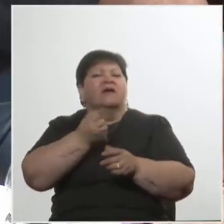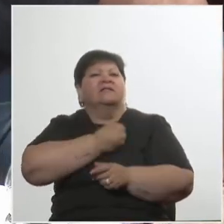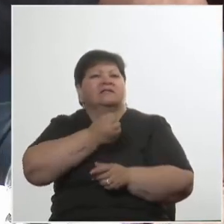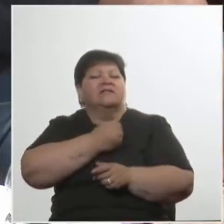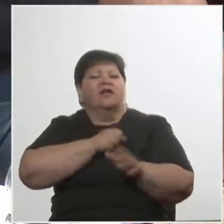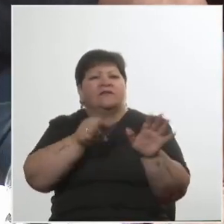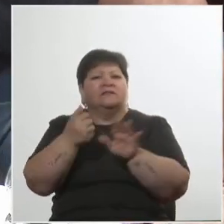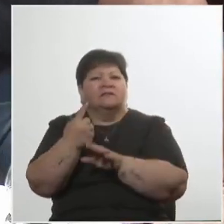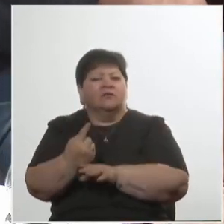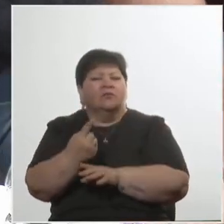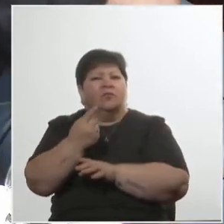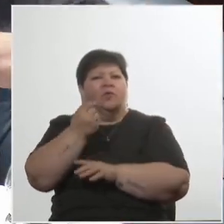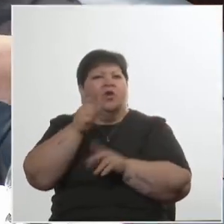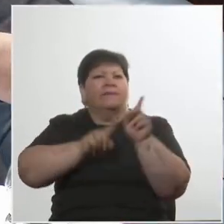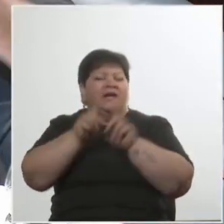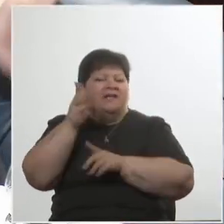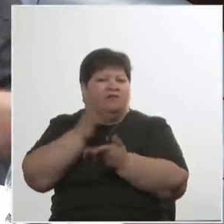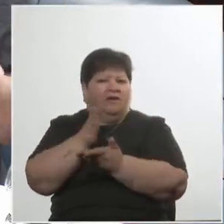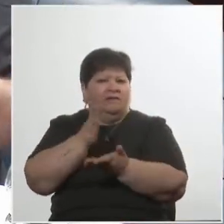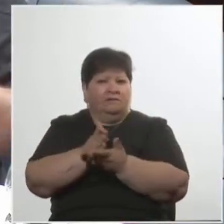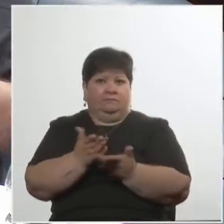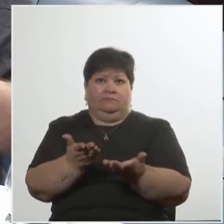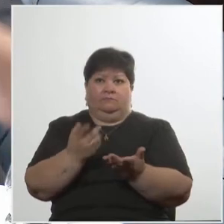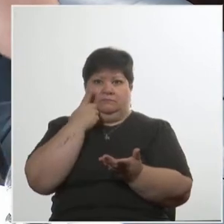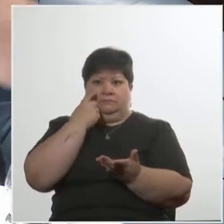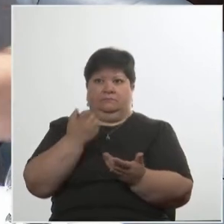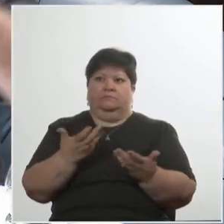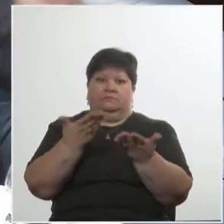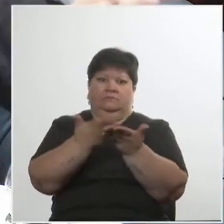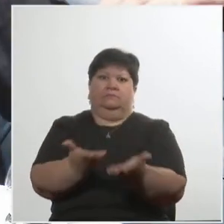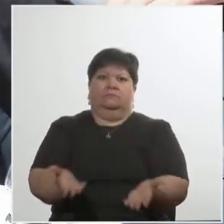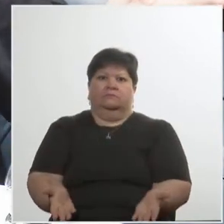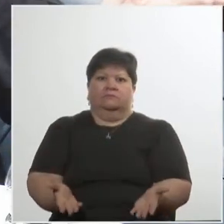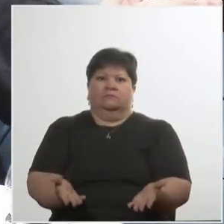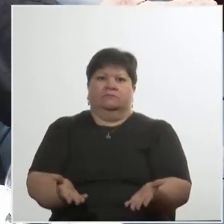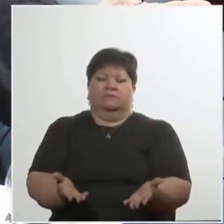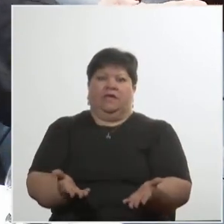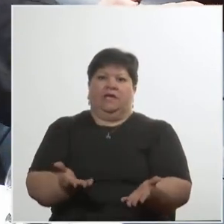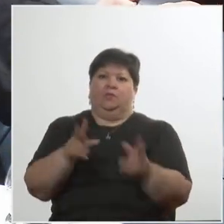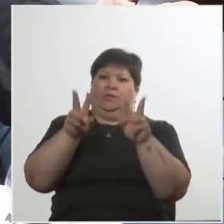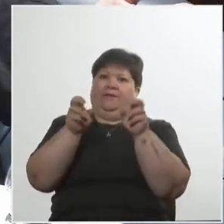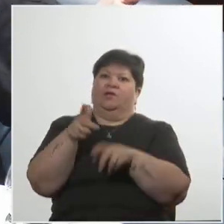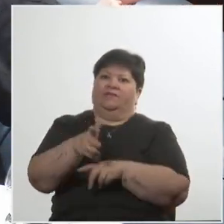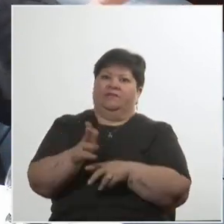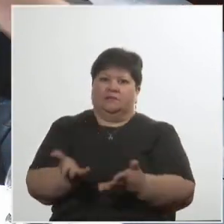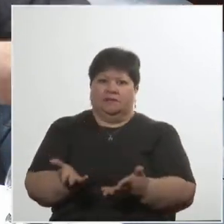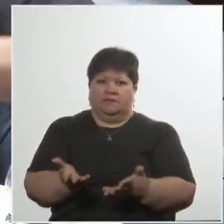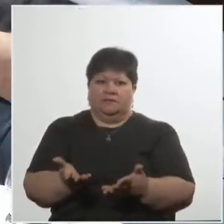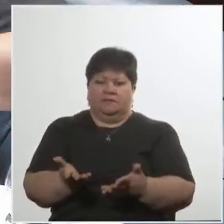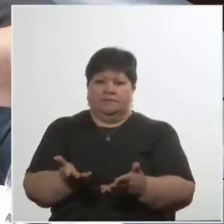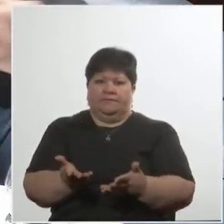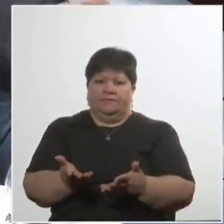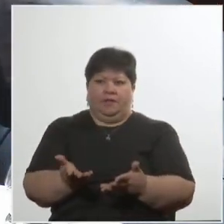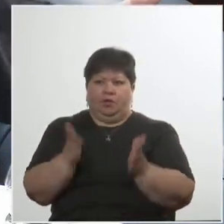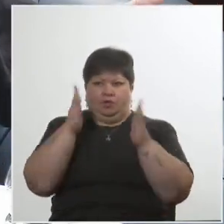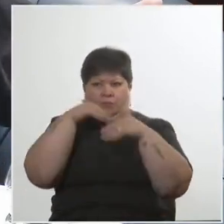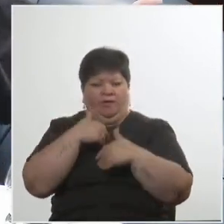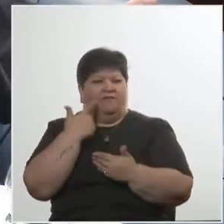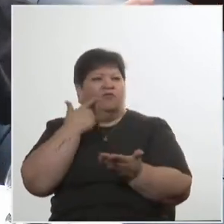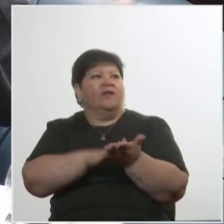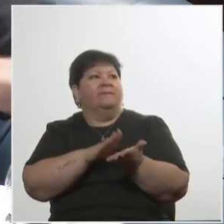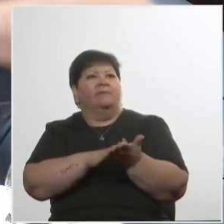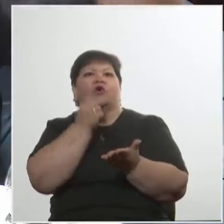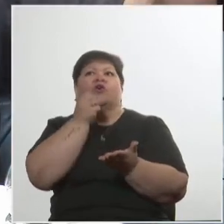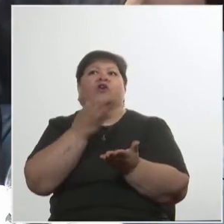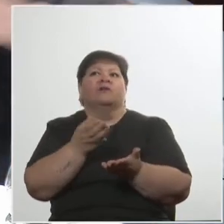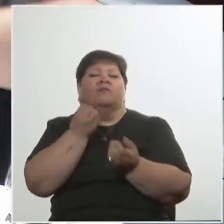61 no son demasiado notorios Como para hay una elección de la fecha lo que no puede ser que no se fundamente por